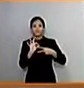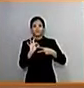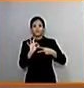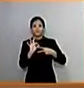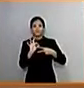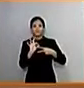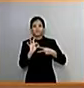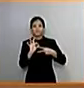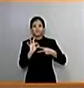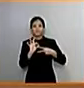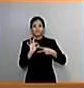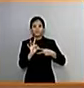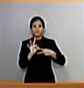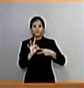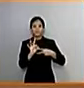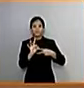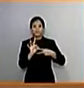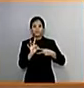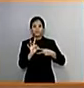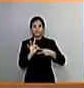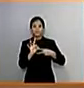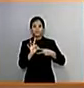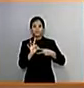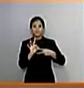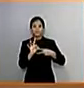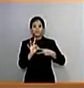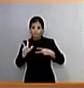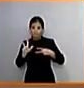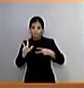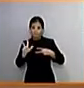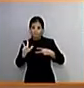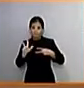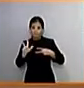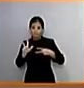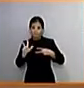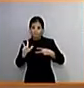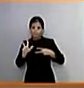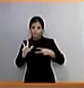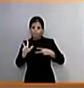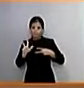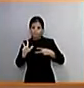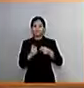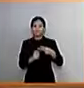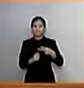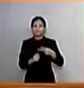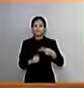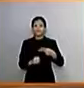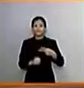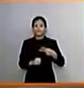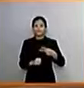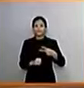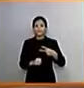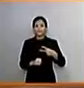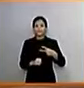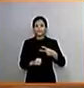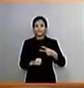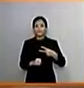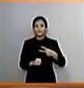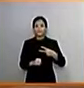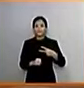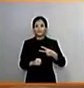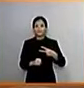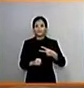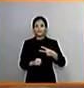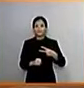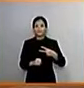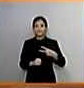dígito, 3, primer número ganador, 93. Conocemos el segundo número ganador, primer dígito, 9,